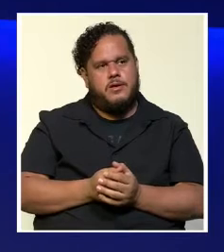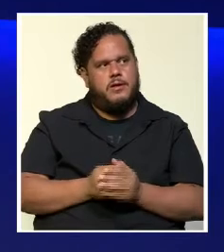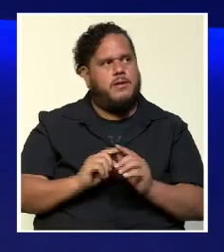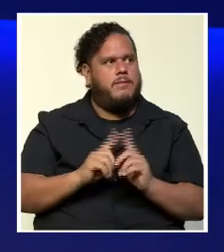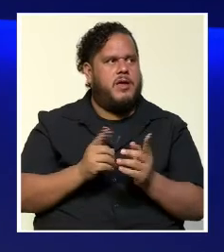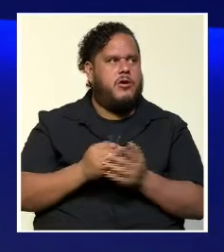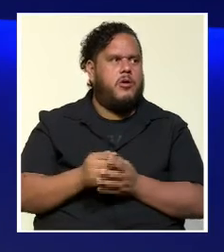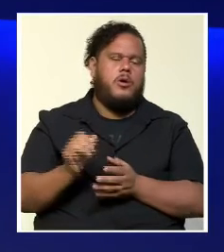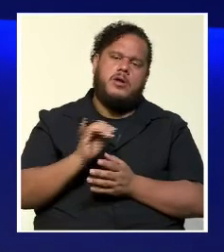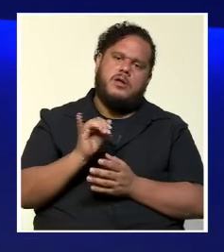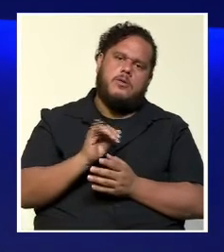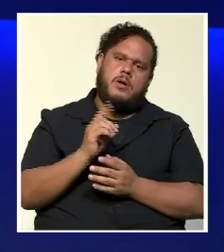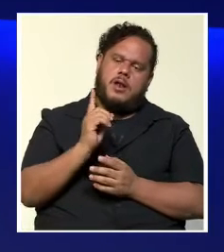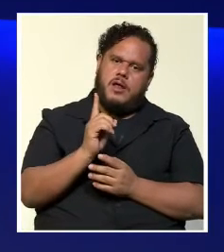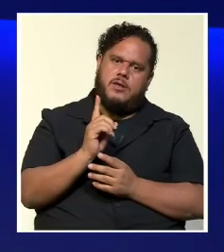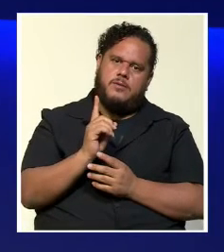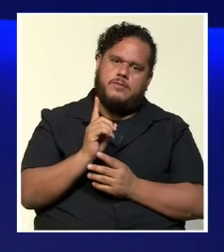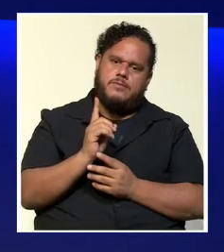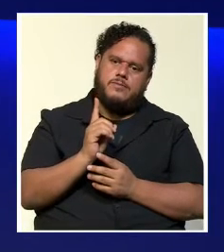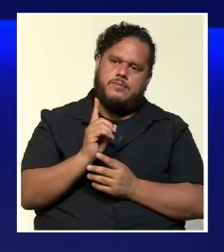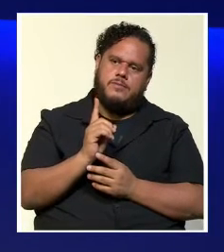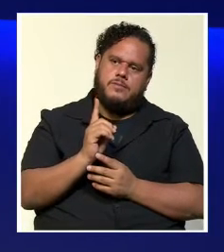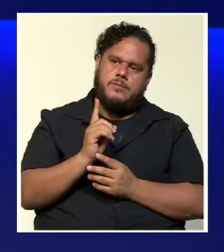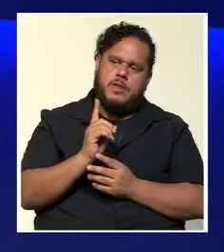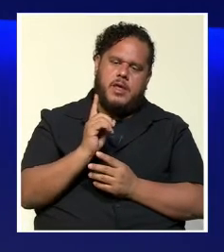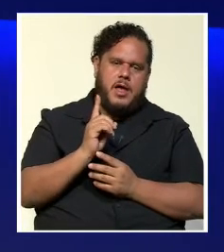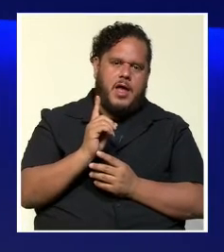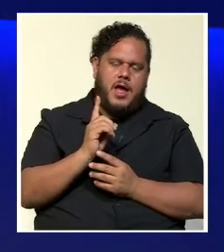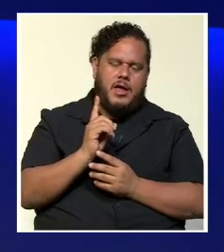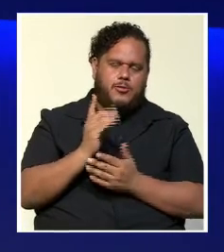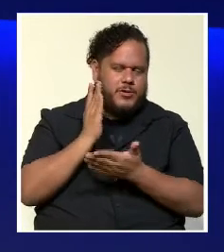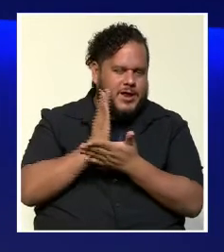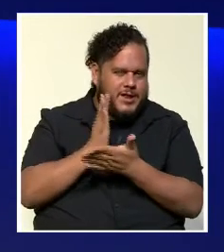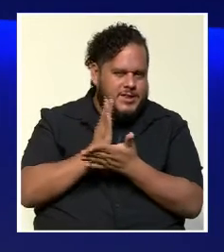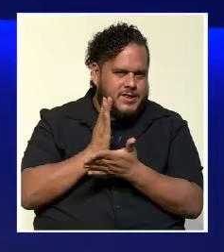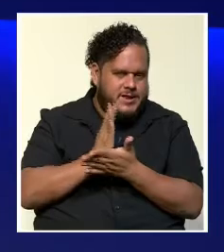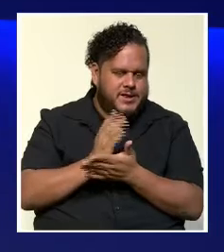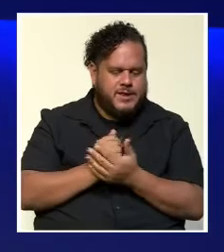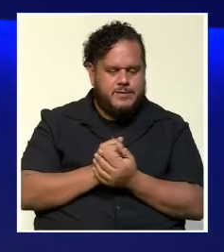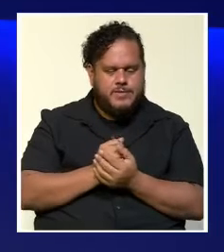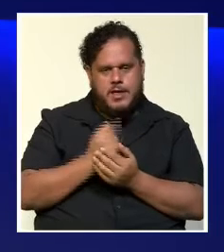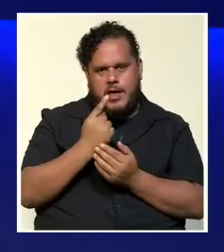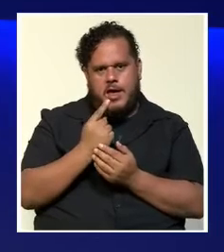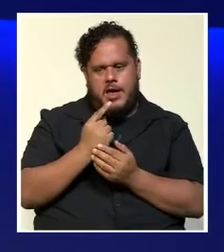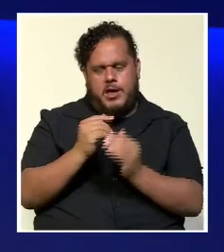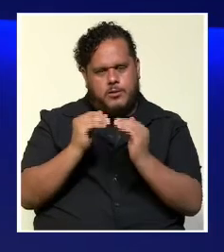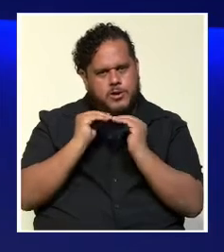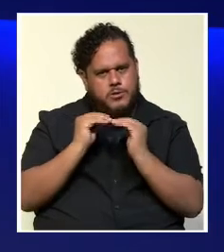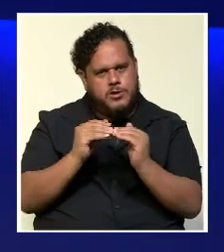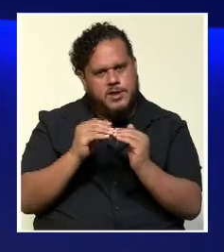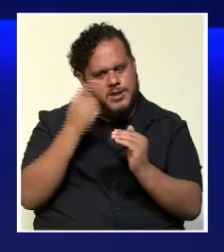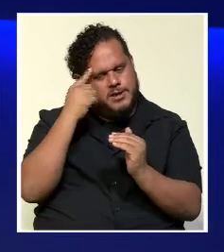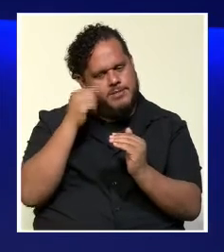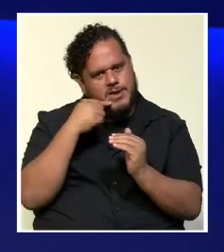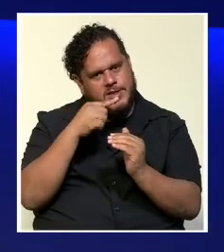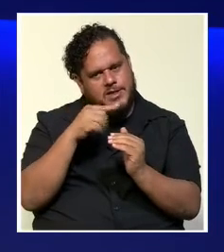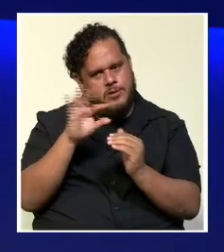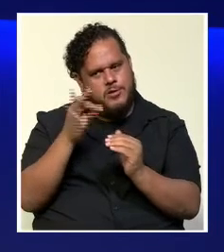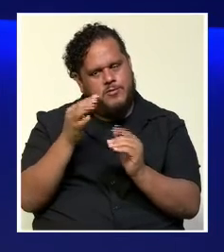pero también hay una terquedad, hay una constancia, para decirlo en